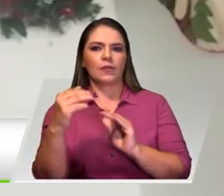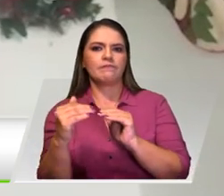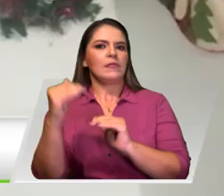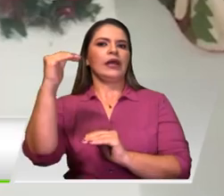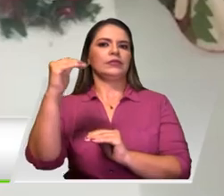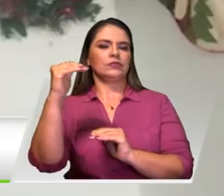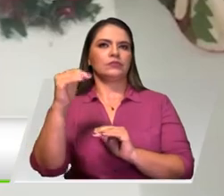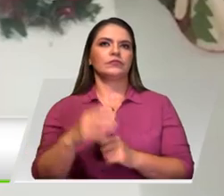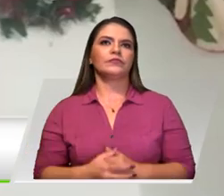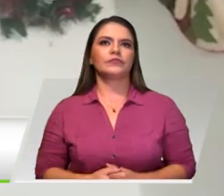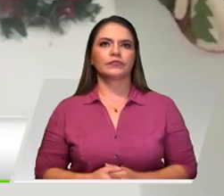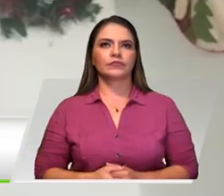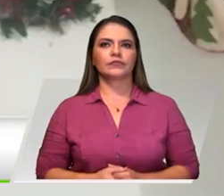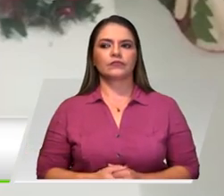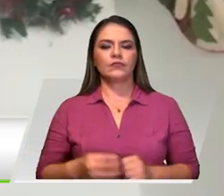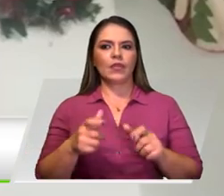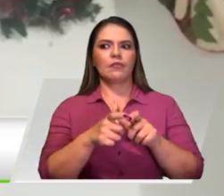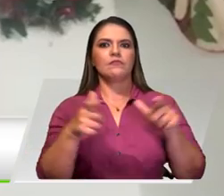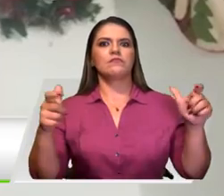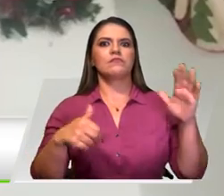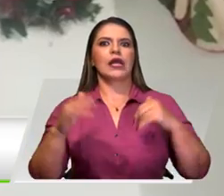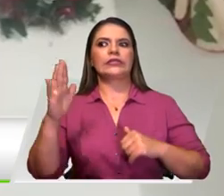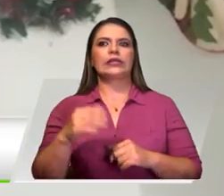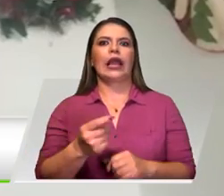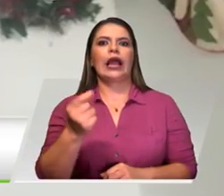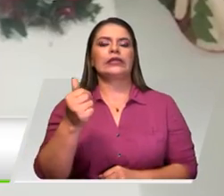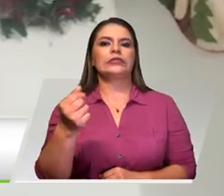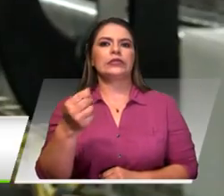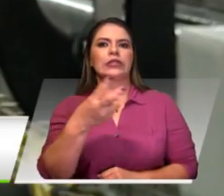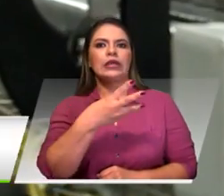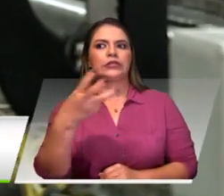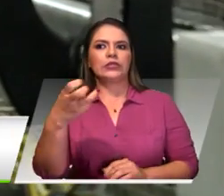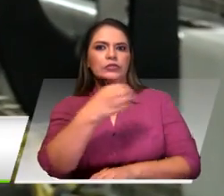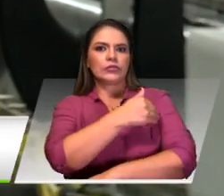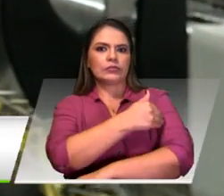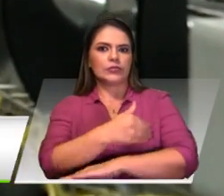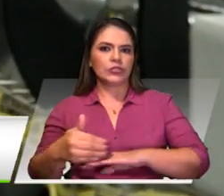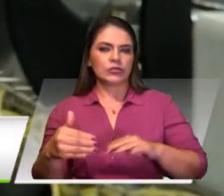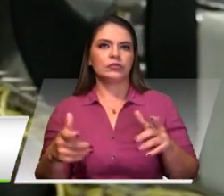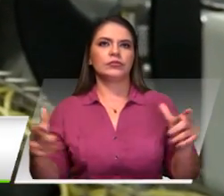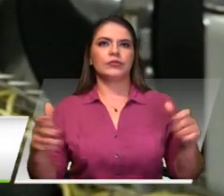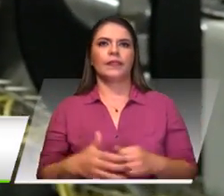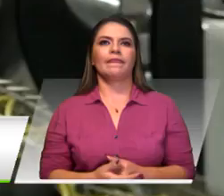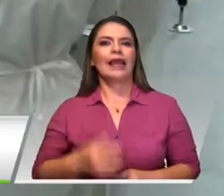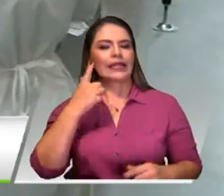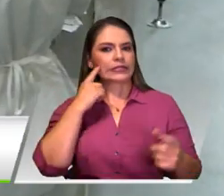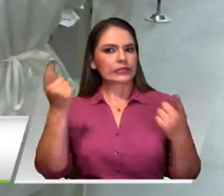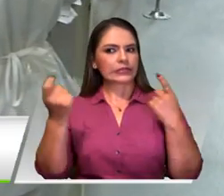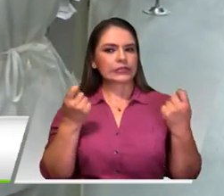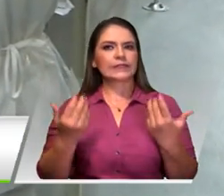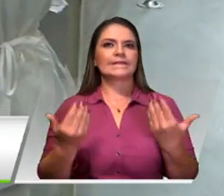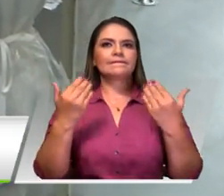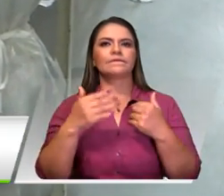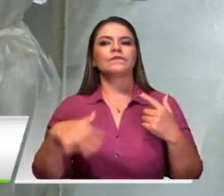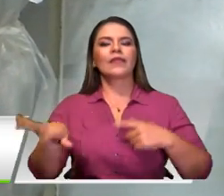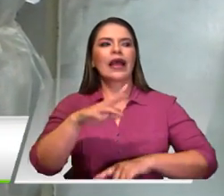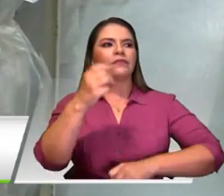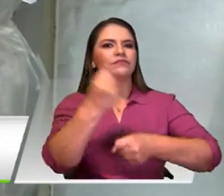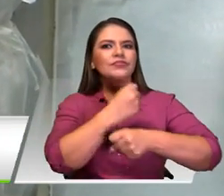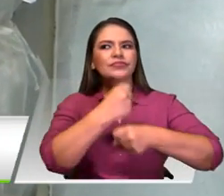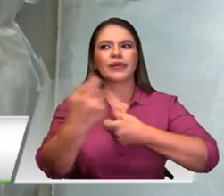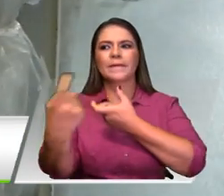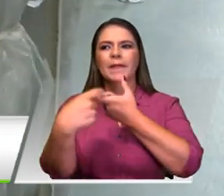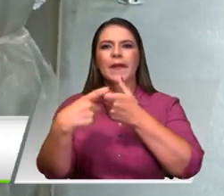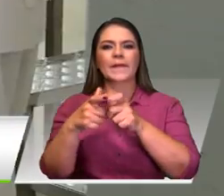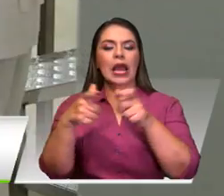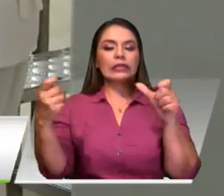del 164% del crecimiento en ventas en 2025. Estrategia que también busca ampliar el mercado laboral en